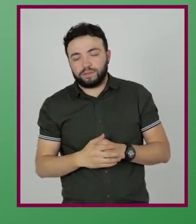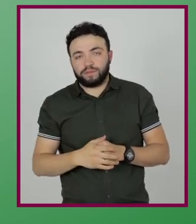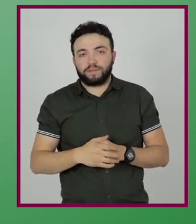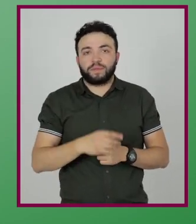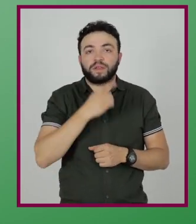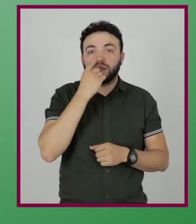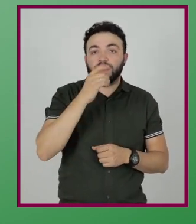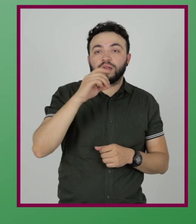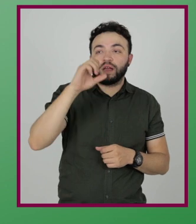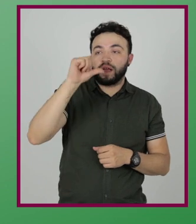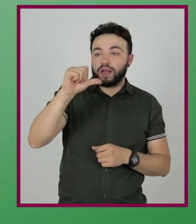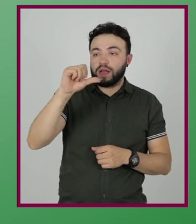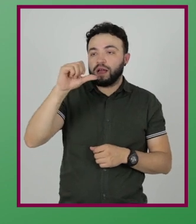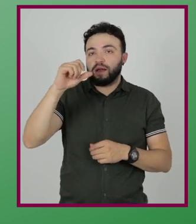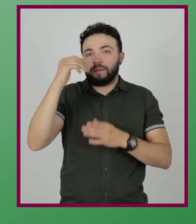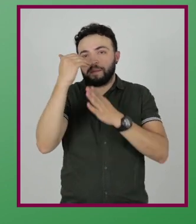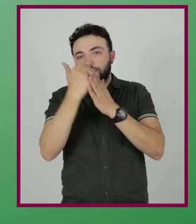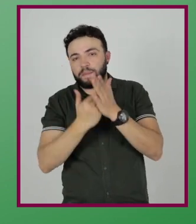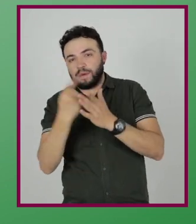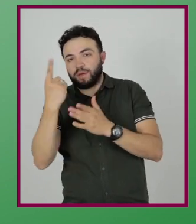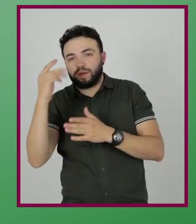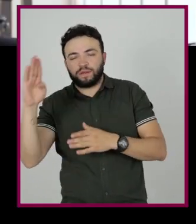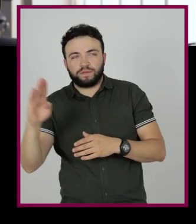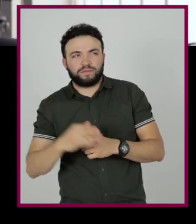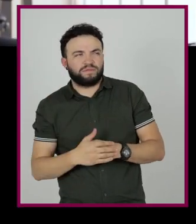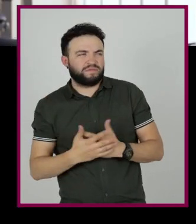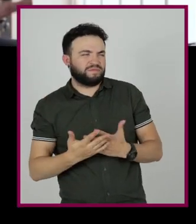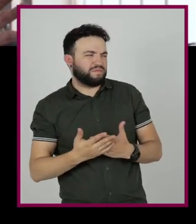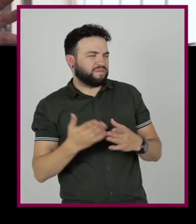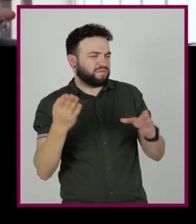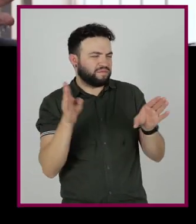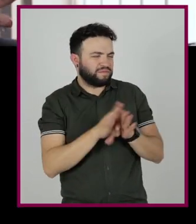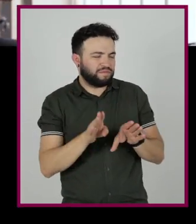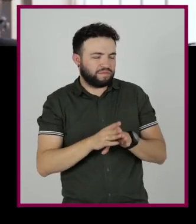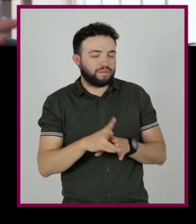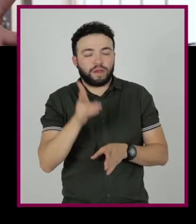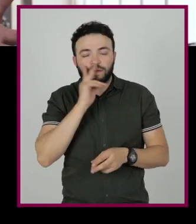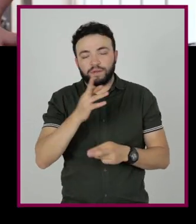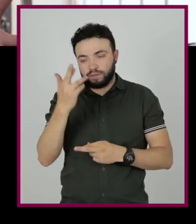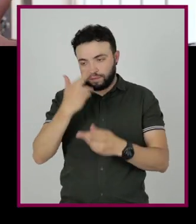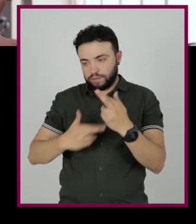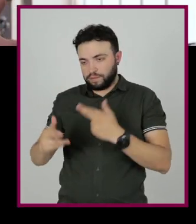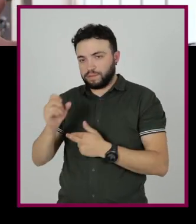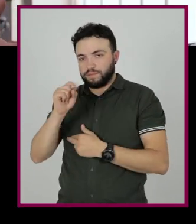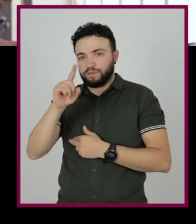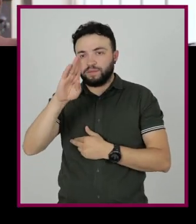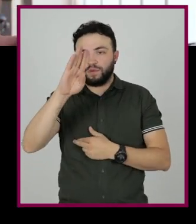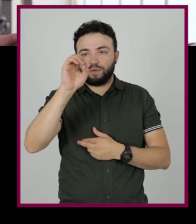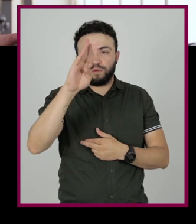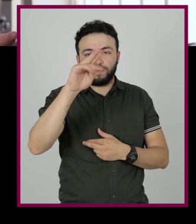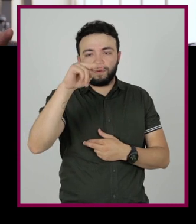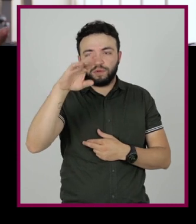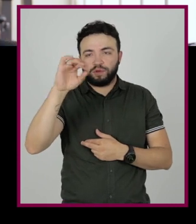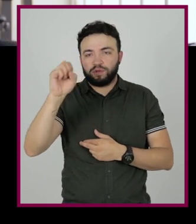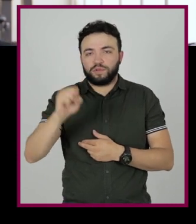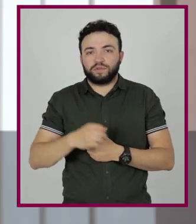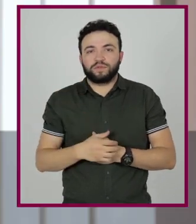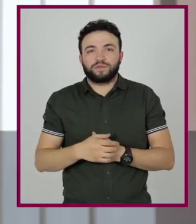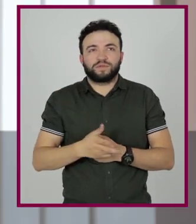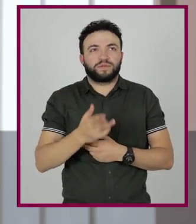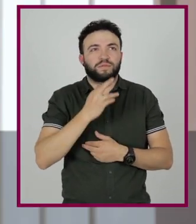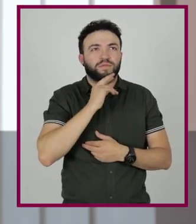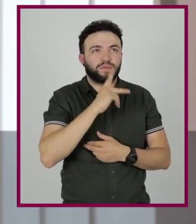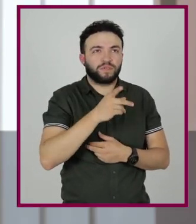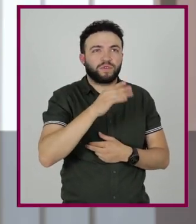un concepto menos general que B. Achis, achis. A ver, ¿cómo? Regresemos al ejemplo de los bovinos, ¿te late?